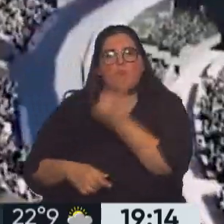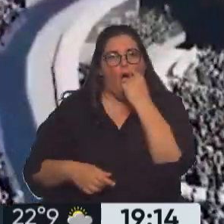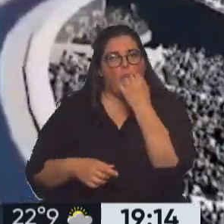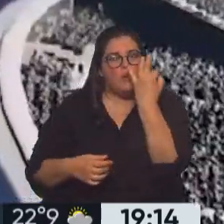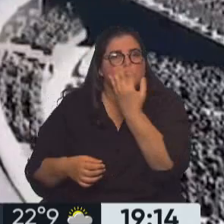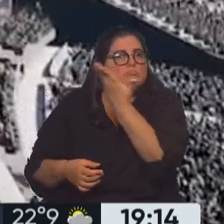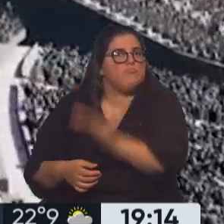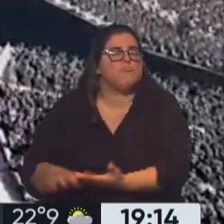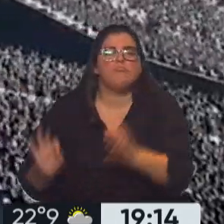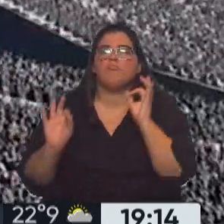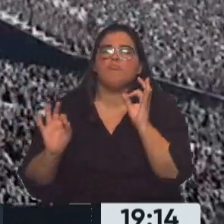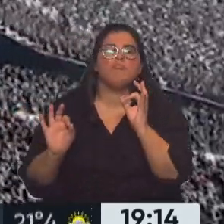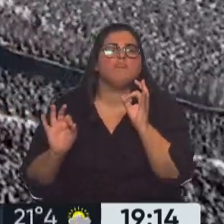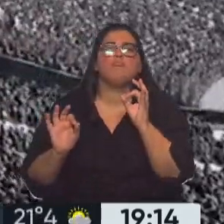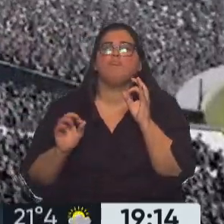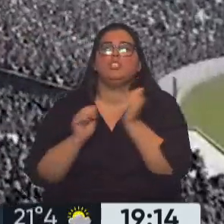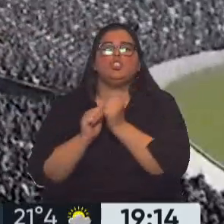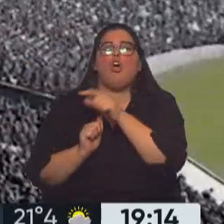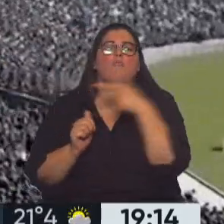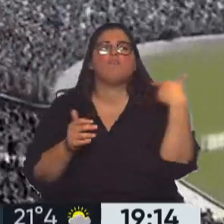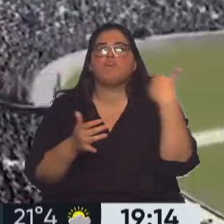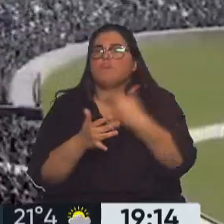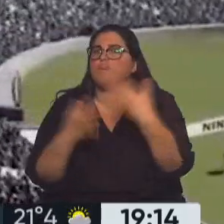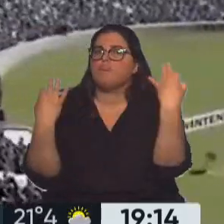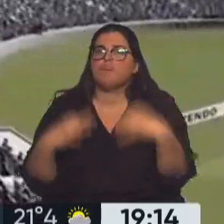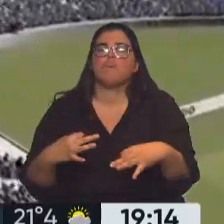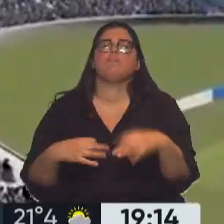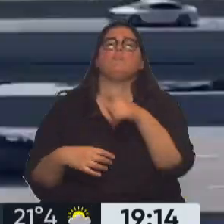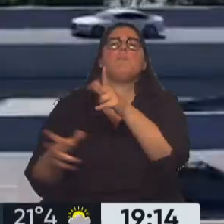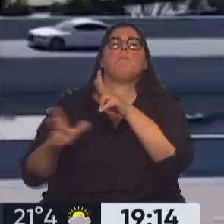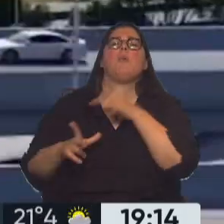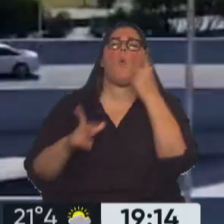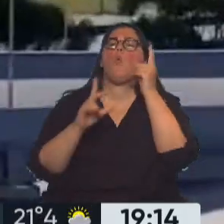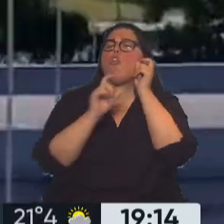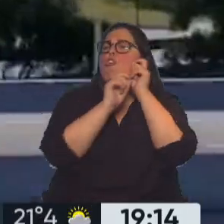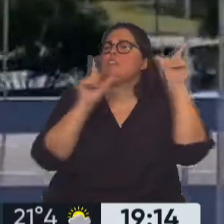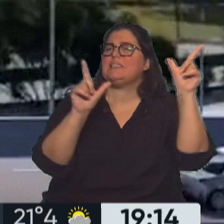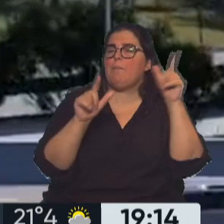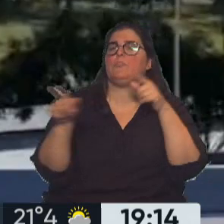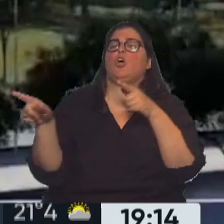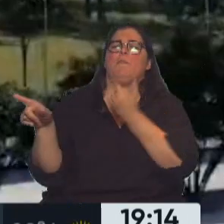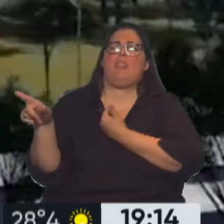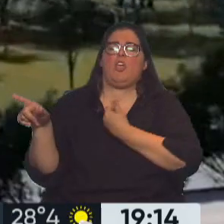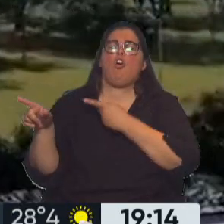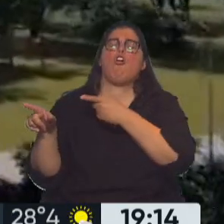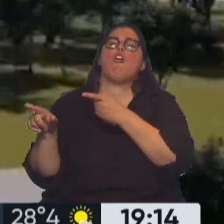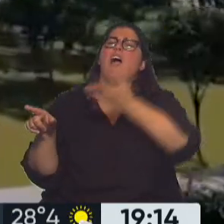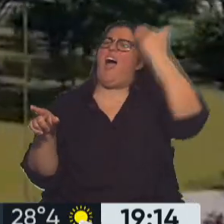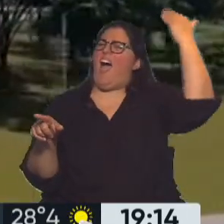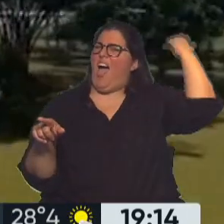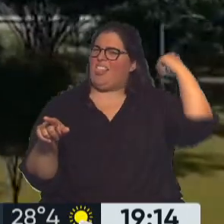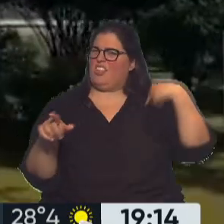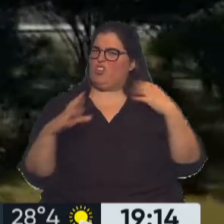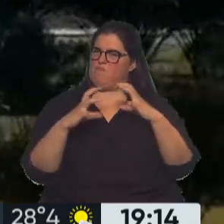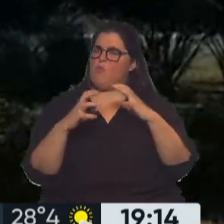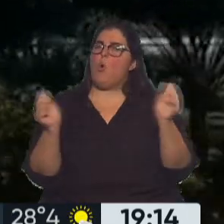intacto su trayectoria me dijo algo conceptual queel en mi época con Leopoldo